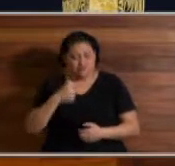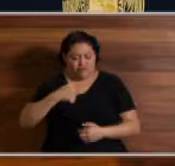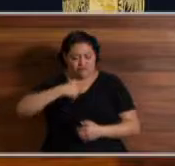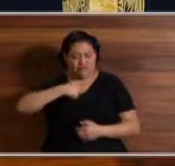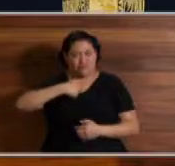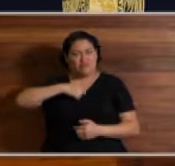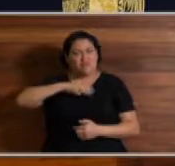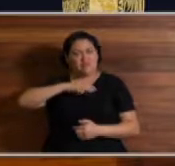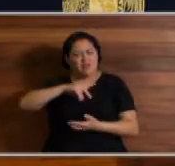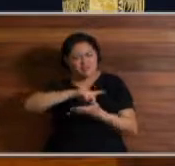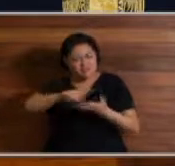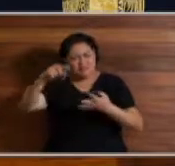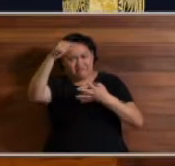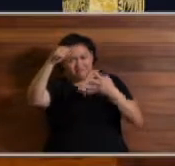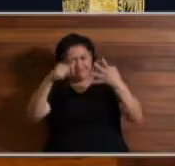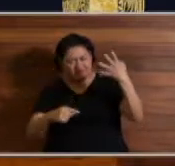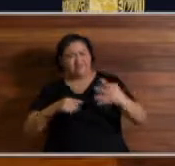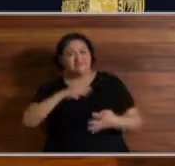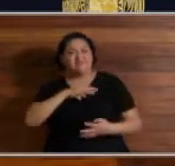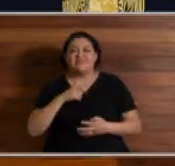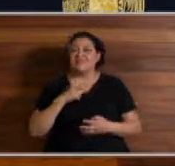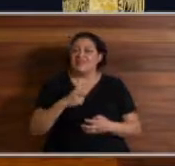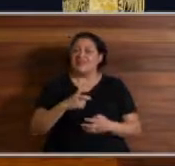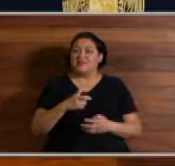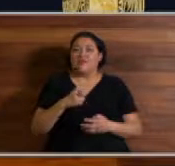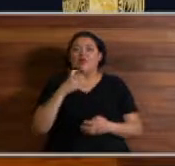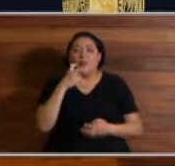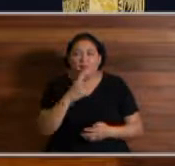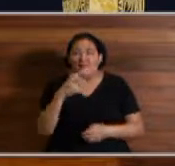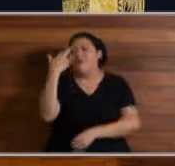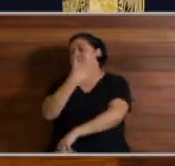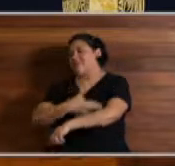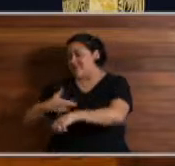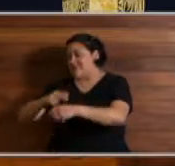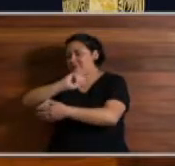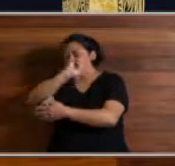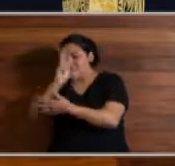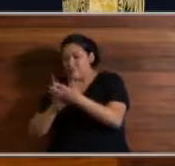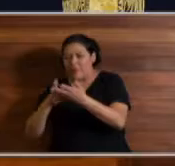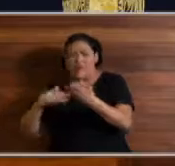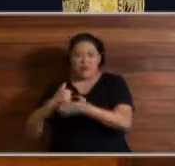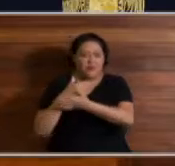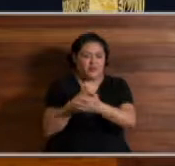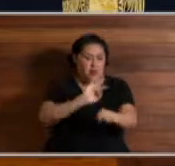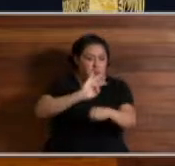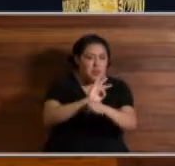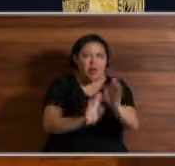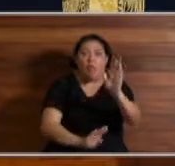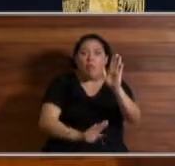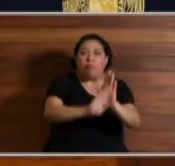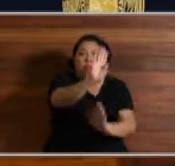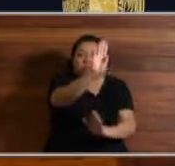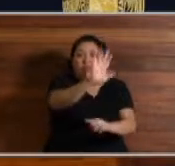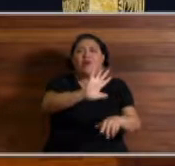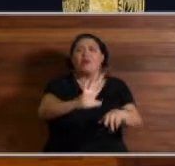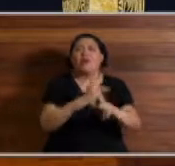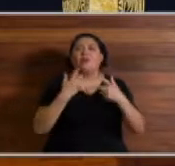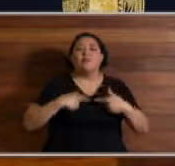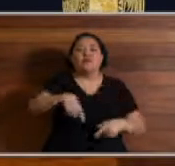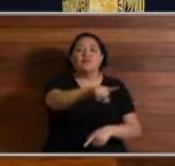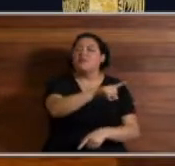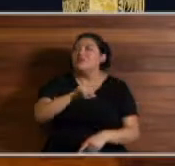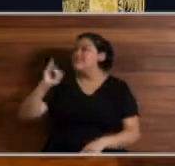tengo este derecho. Y por eso los programas sociales, donde funciona bien, porque la gente dice,